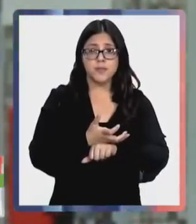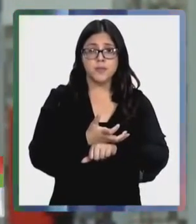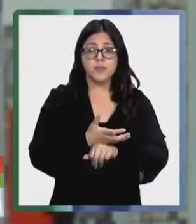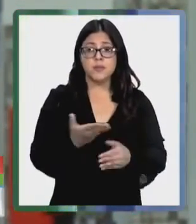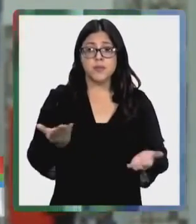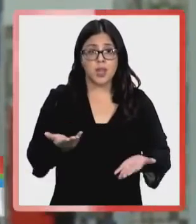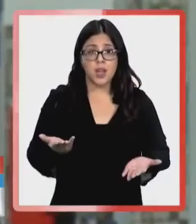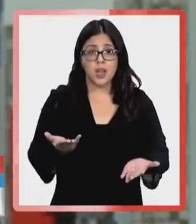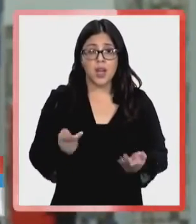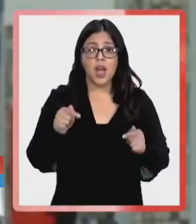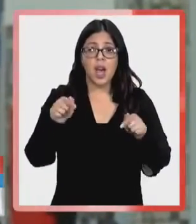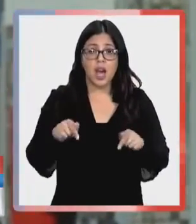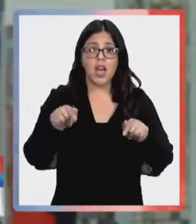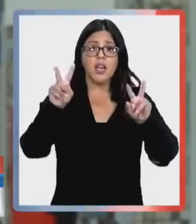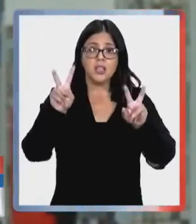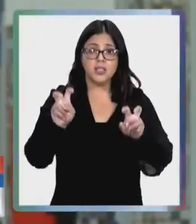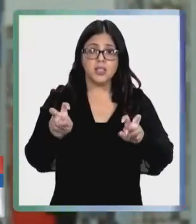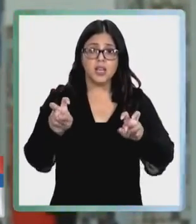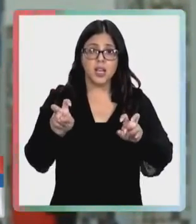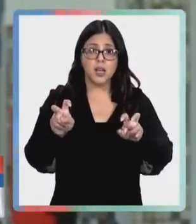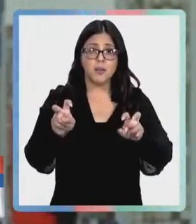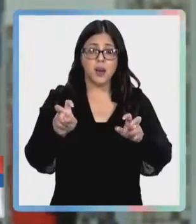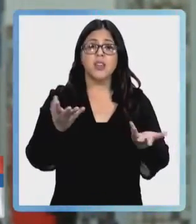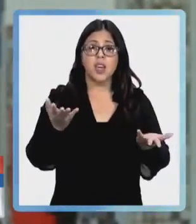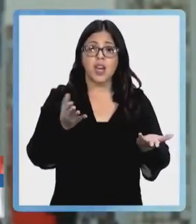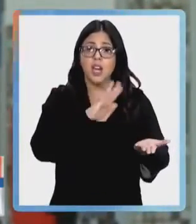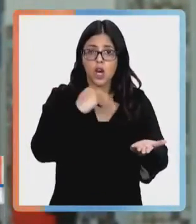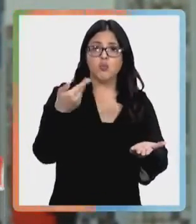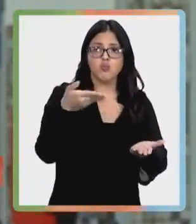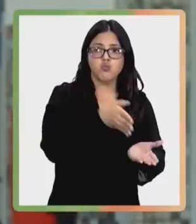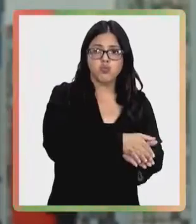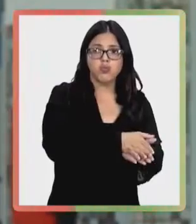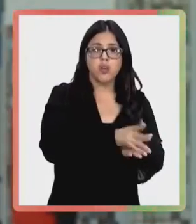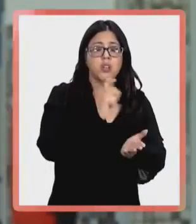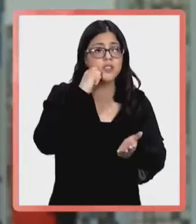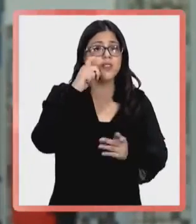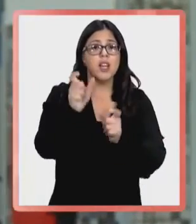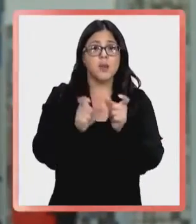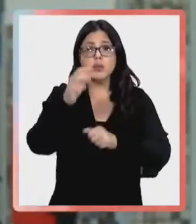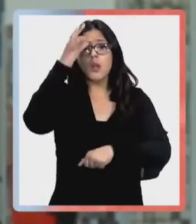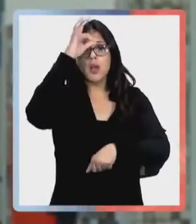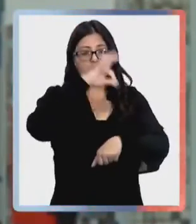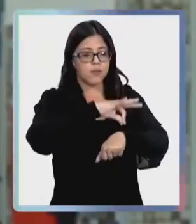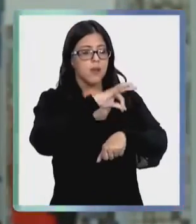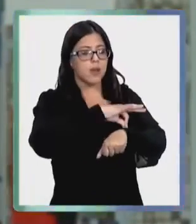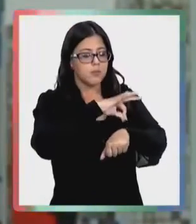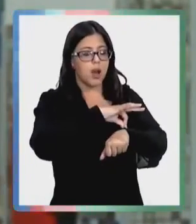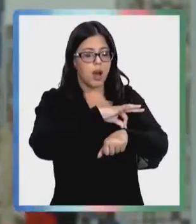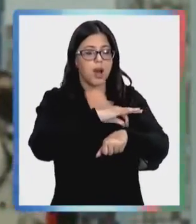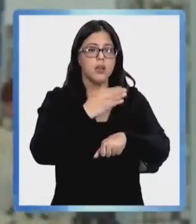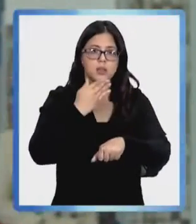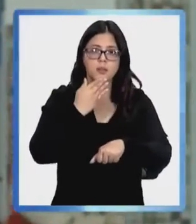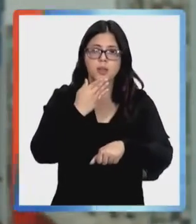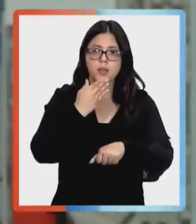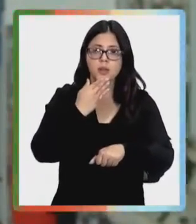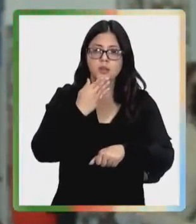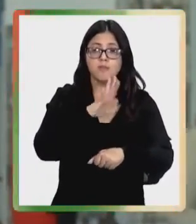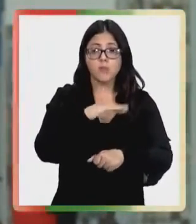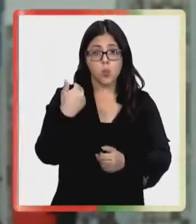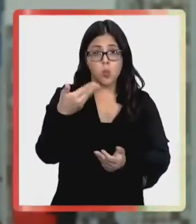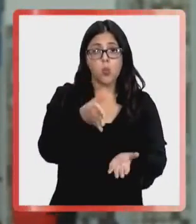mayor que conlleva a alta morbimortalidad. ¿Qué quiere decir esto? Que la gente se enferme mucho y que